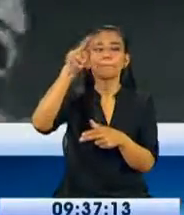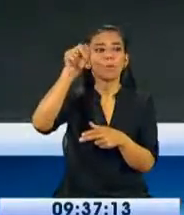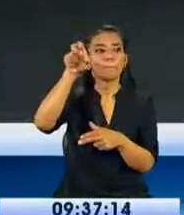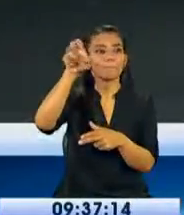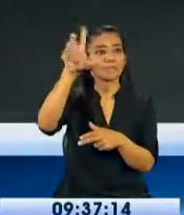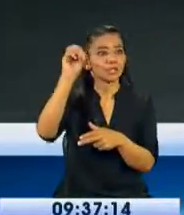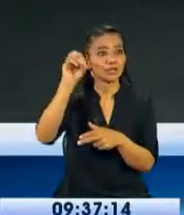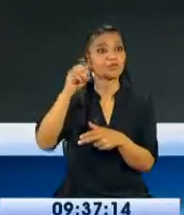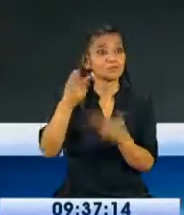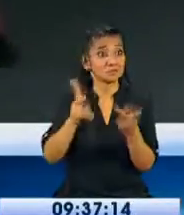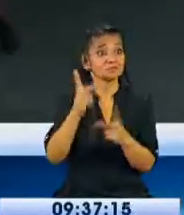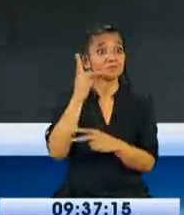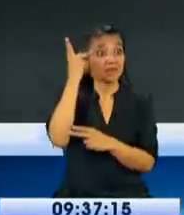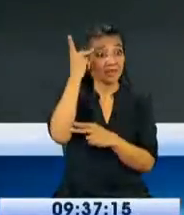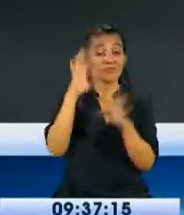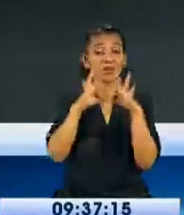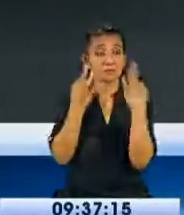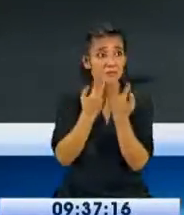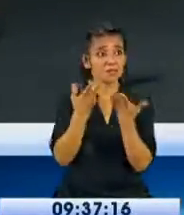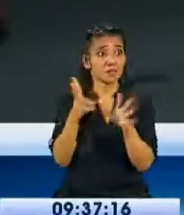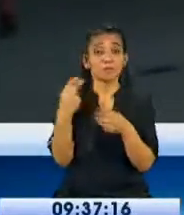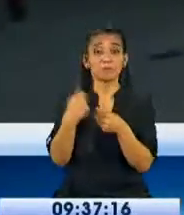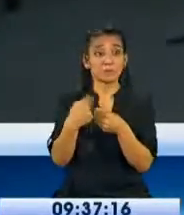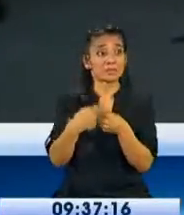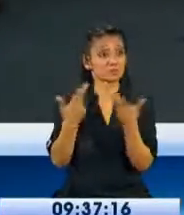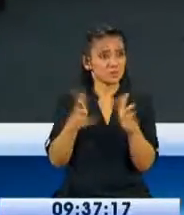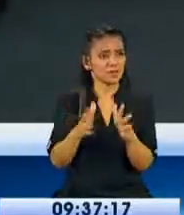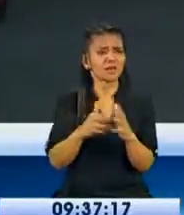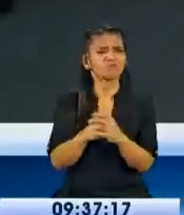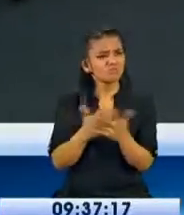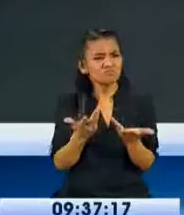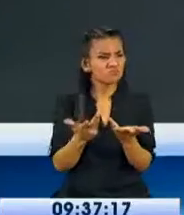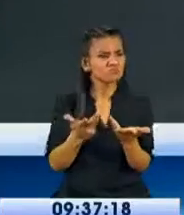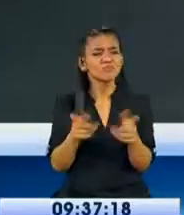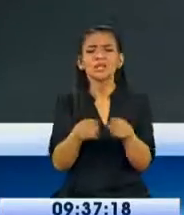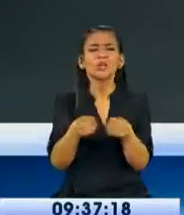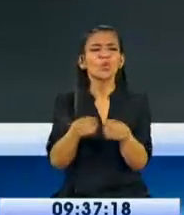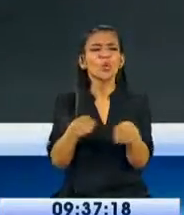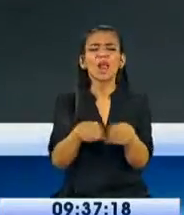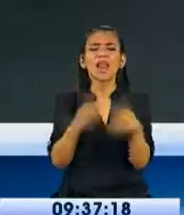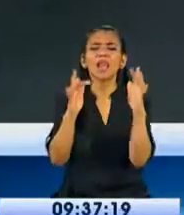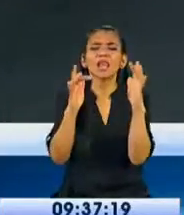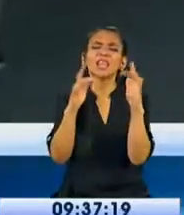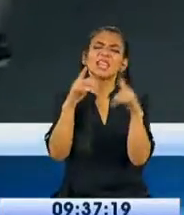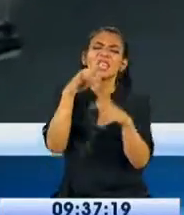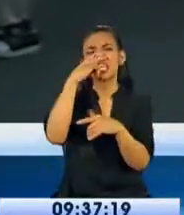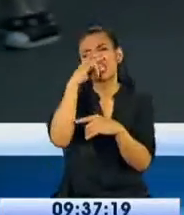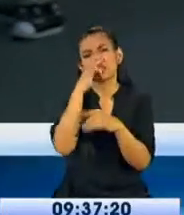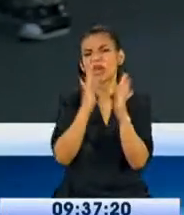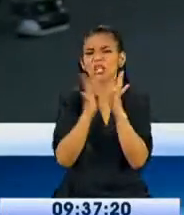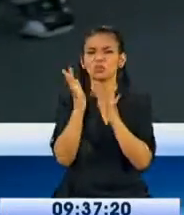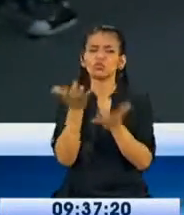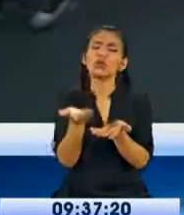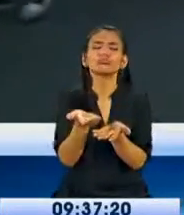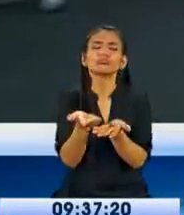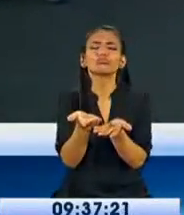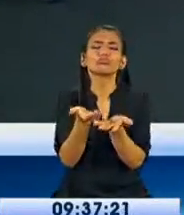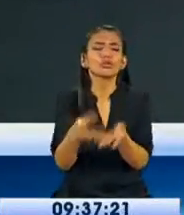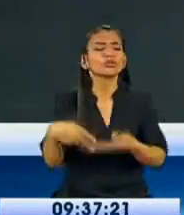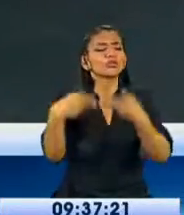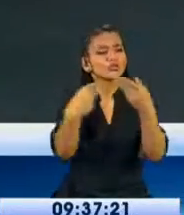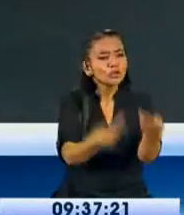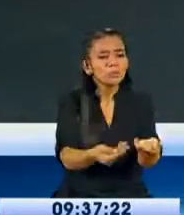también aquí los padres de familia, como ustedes pueden ver en las imágenes, es una especie de pase del niño, les van a entregar a estos estudiantes